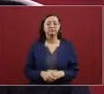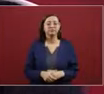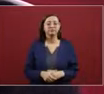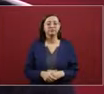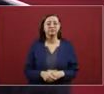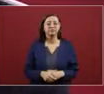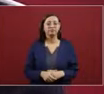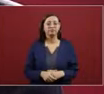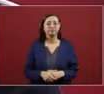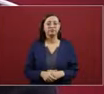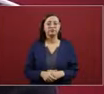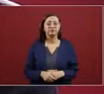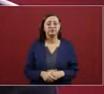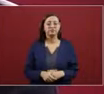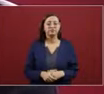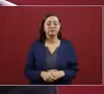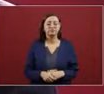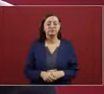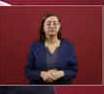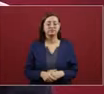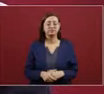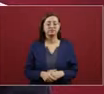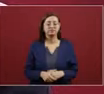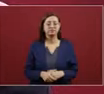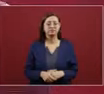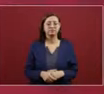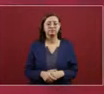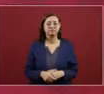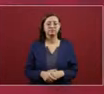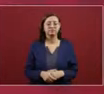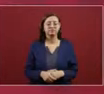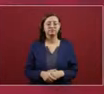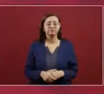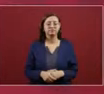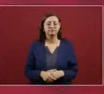con los especialistas,